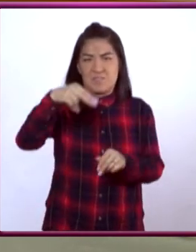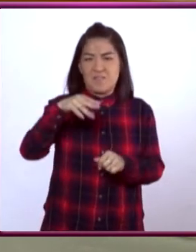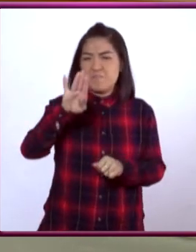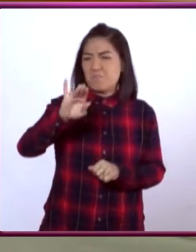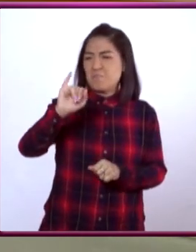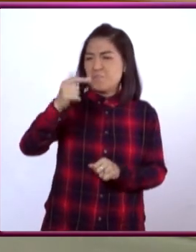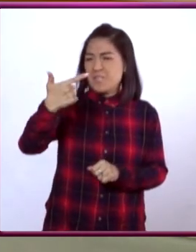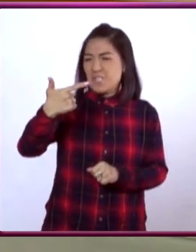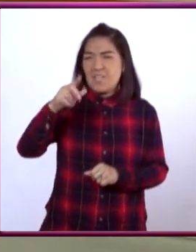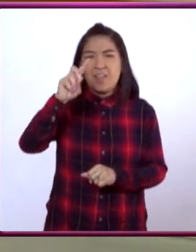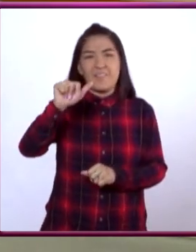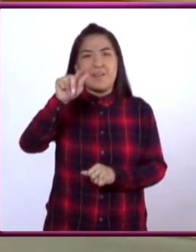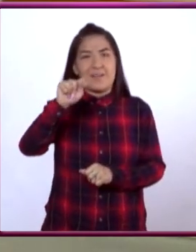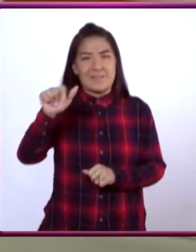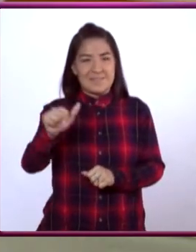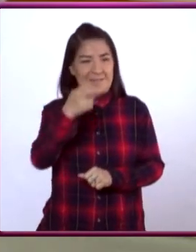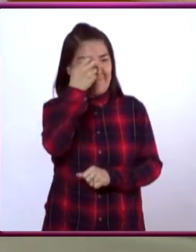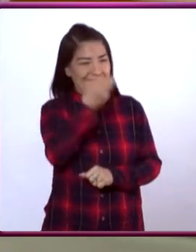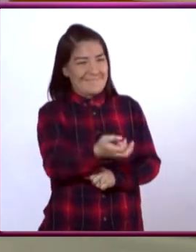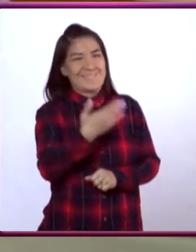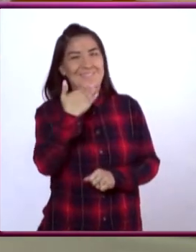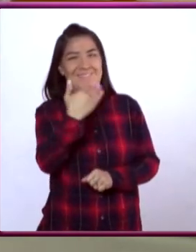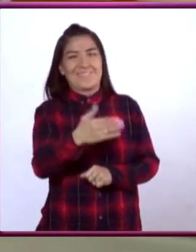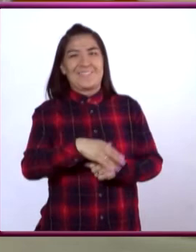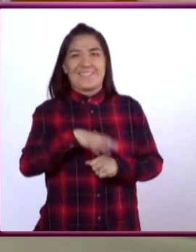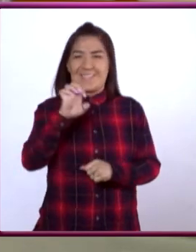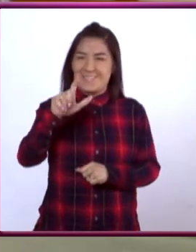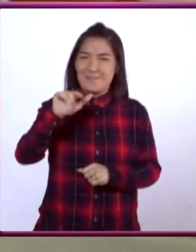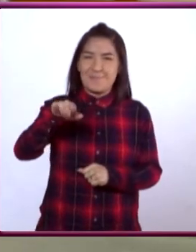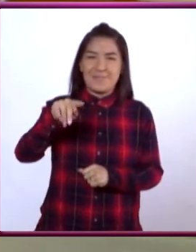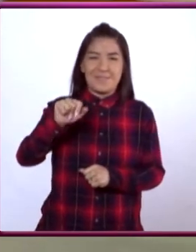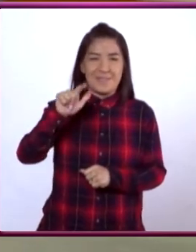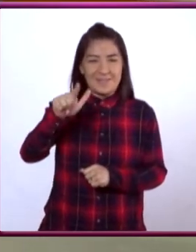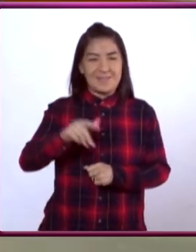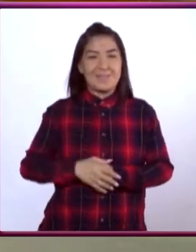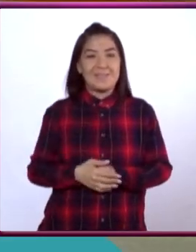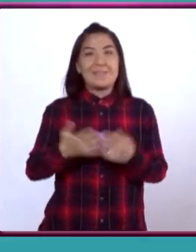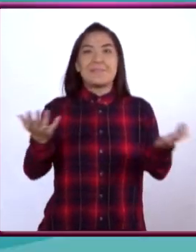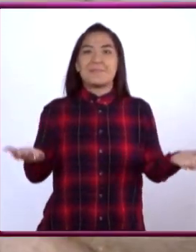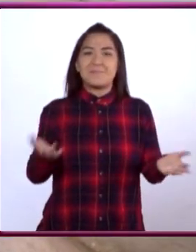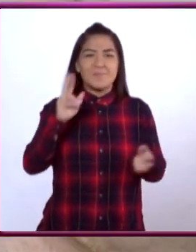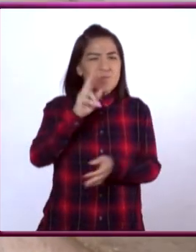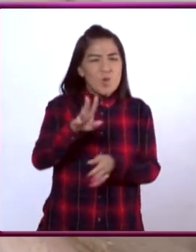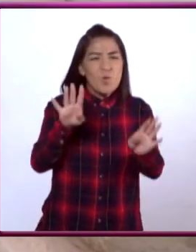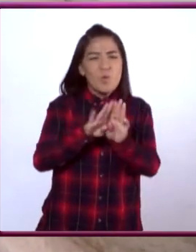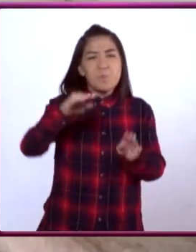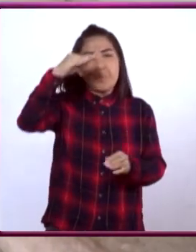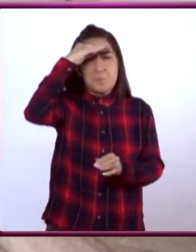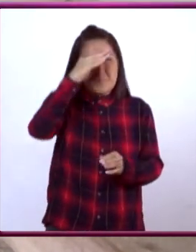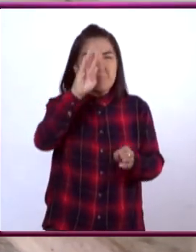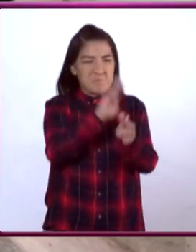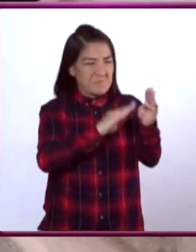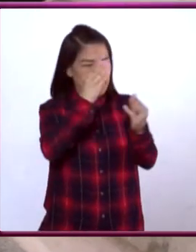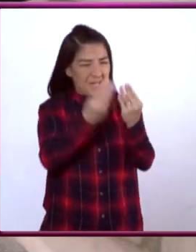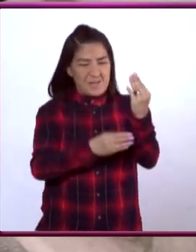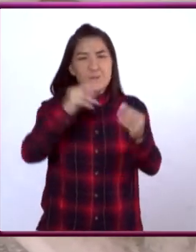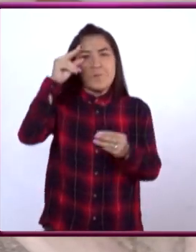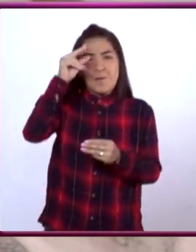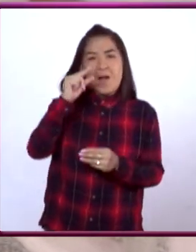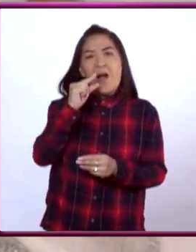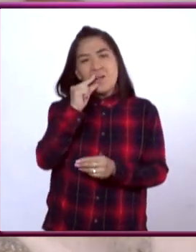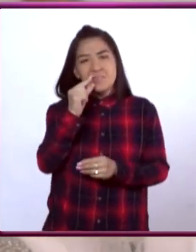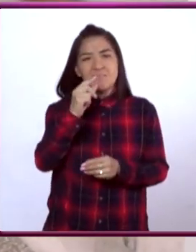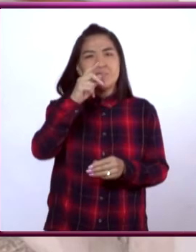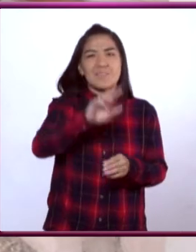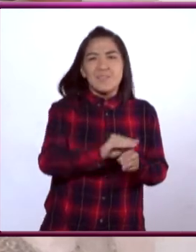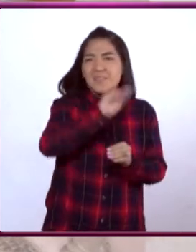¿es eso lo que llaman Big Data? Elemental, amiga, elemental. Mira nomás. ¿Quién iba a pensar que un plátano y